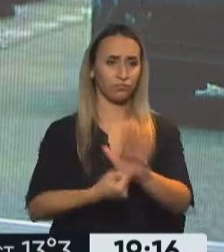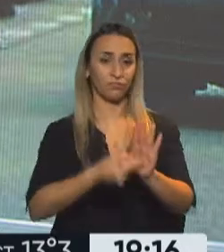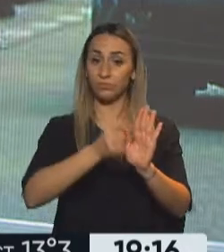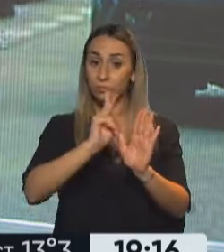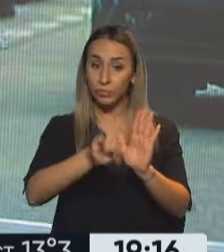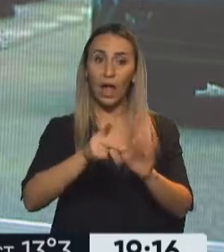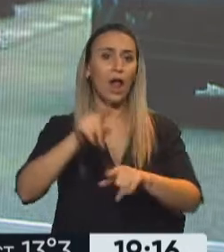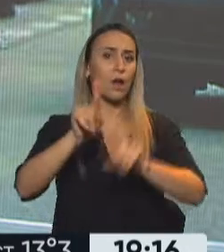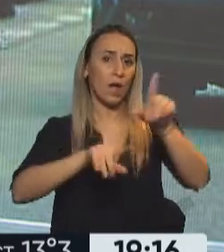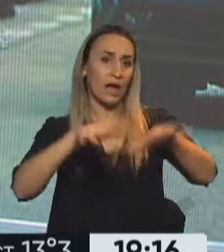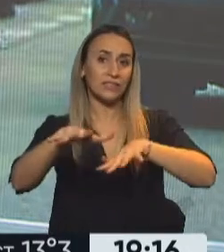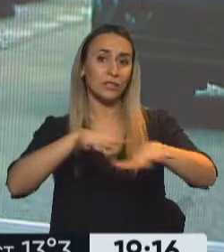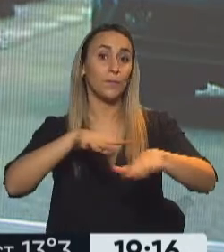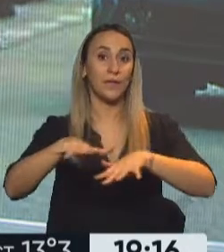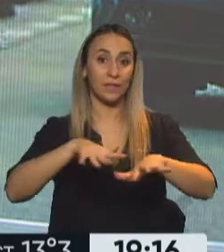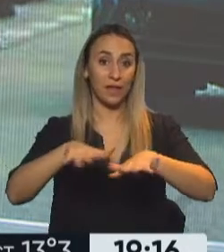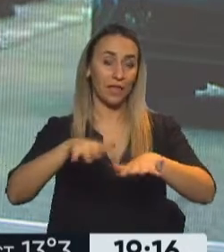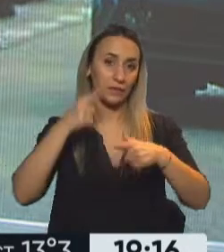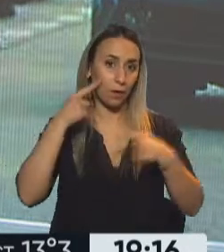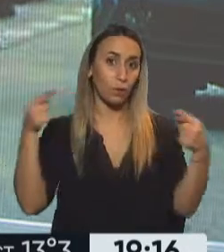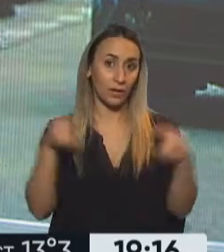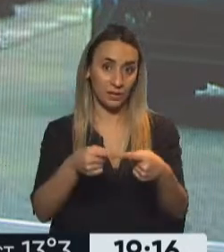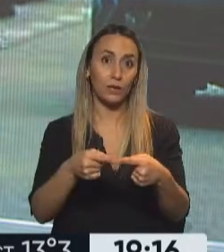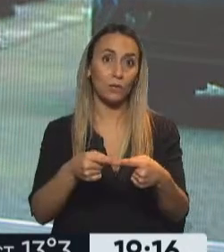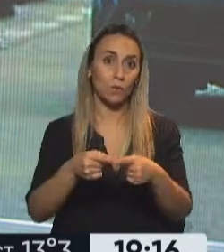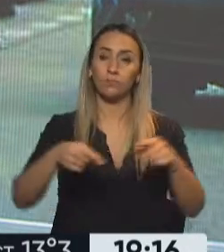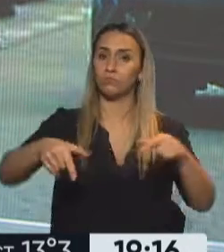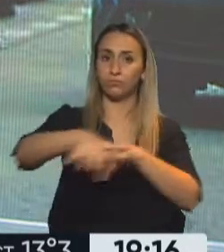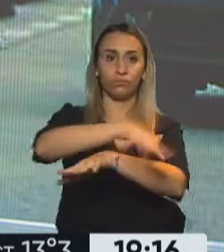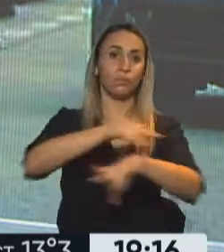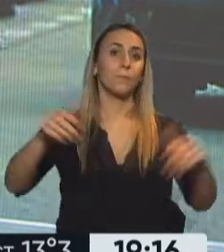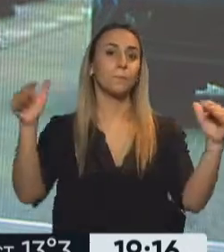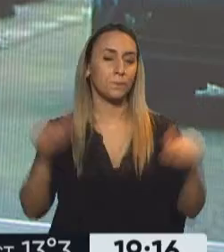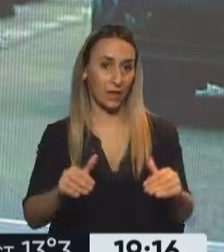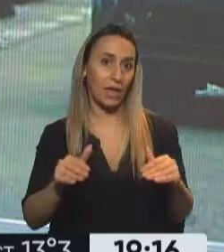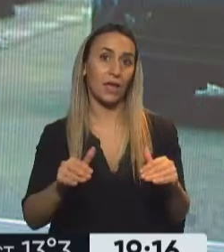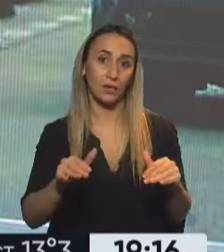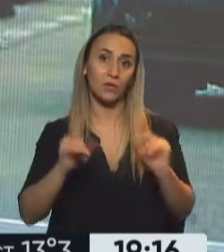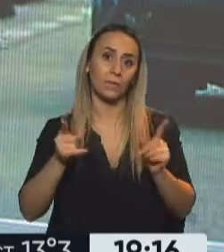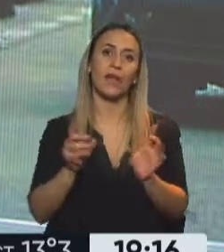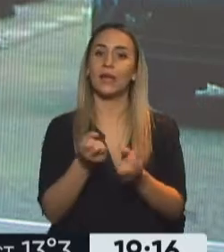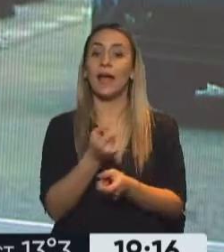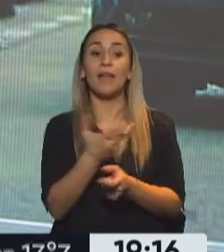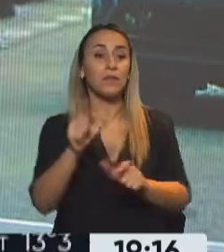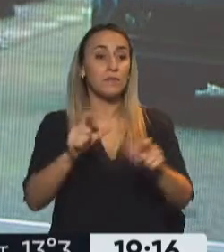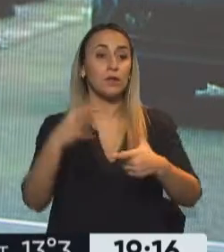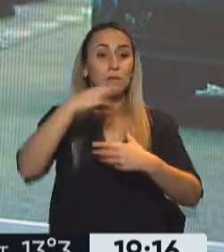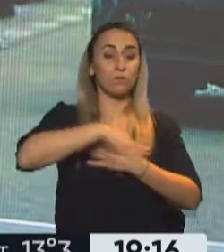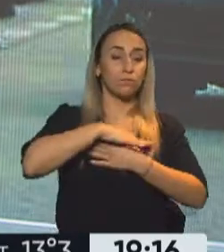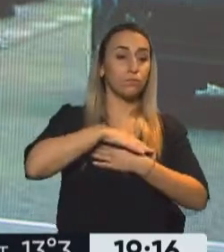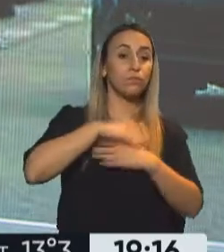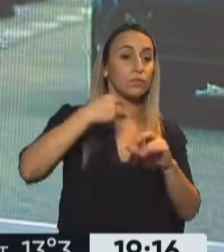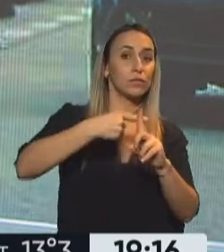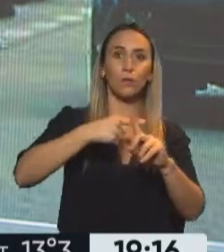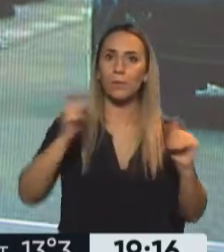restringieron actividades para bajar la circulación y bajar, por supuesto, la cantidad de contagios. El informe de Gabriel Gamarra